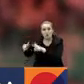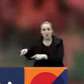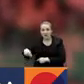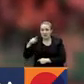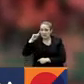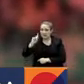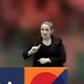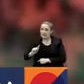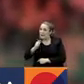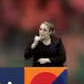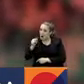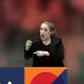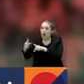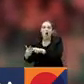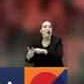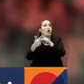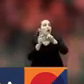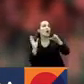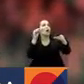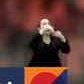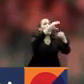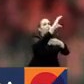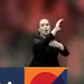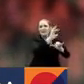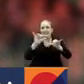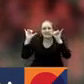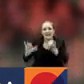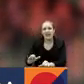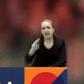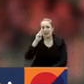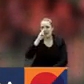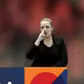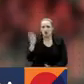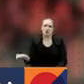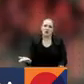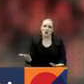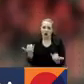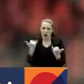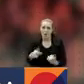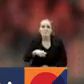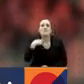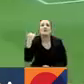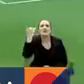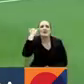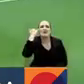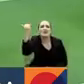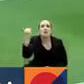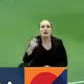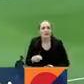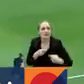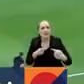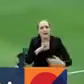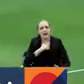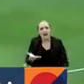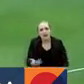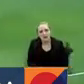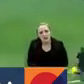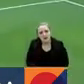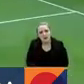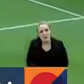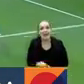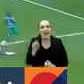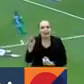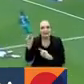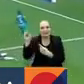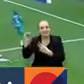debería prestar a los jugadores que son fundamentales en su posición, y por esas cosas es que podemos perder en Copa contra el Cali. Como estos hay centenares de tweets de los